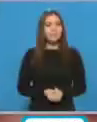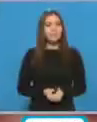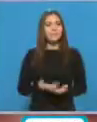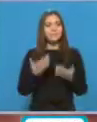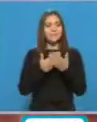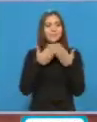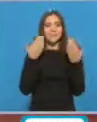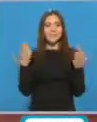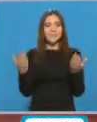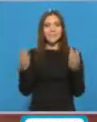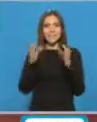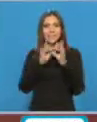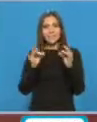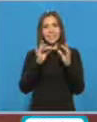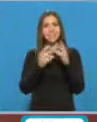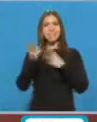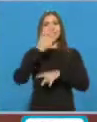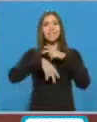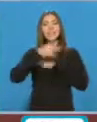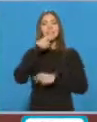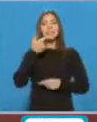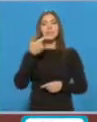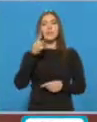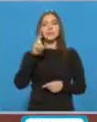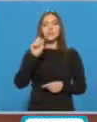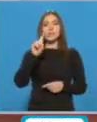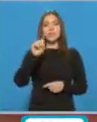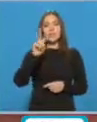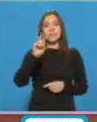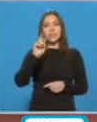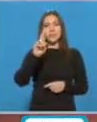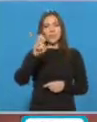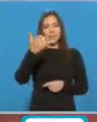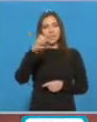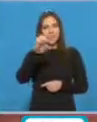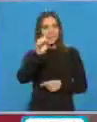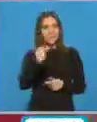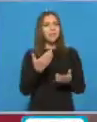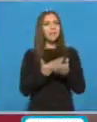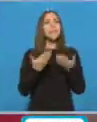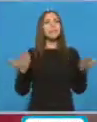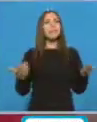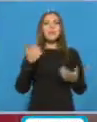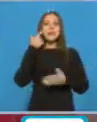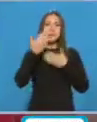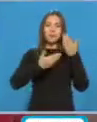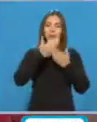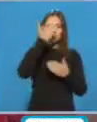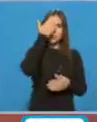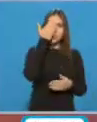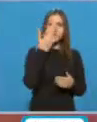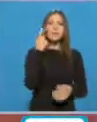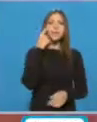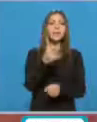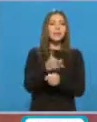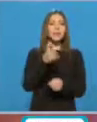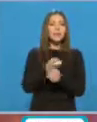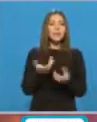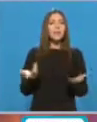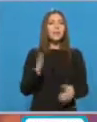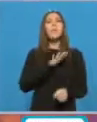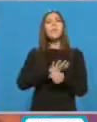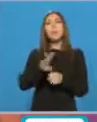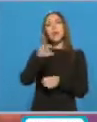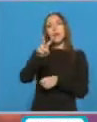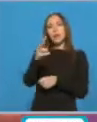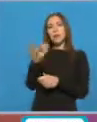por supuesto, para llevar esta sección está Gustavo Reyes, que ya nos visita. Sí. Y Gustavo, te dejo que nos presentes a tus invitados. ¿En cuál entro? ¿En el lagarto o en el monstruo?